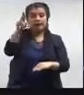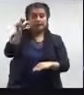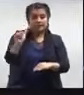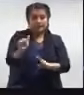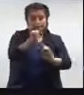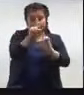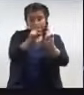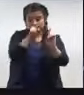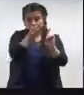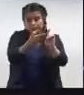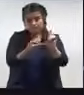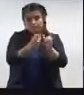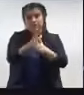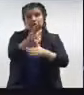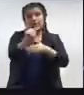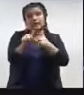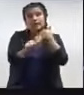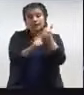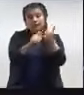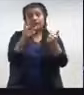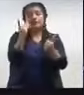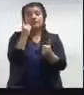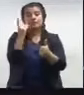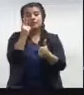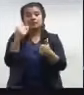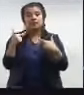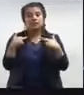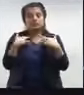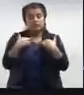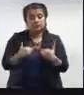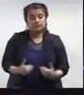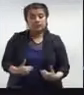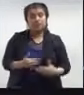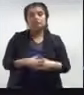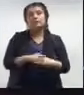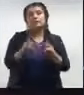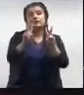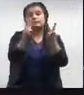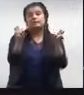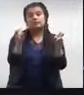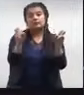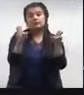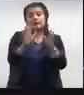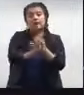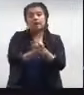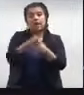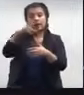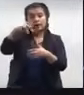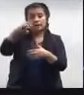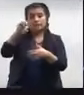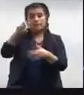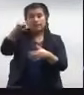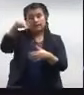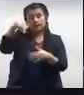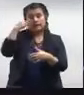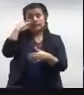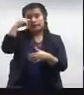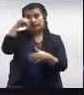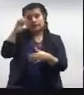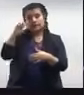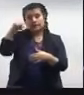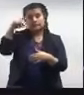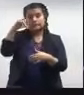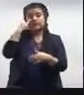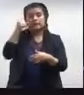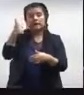a la subdirección de recursos humanos del régimen penitenciario. En ese sentido, se le concede